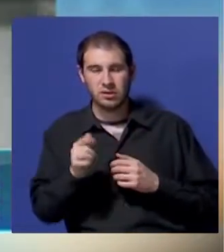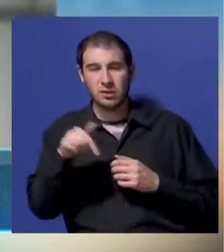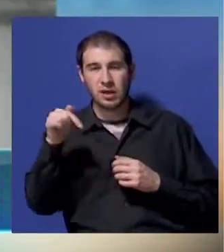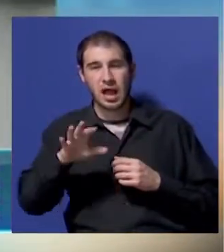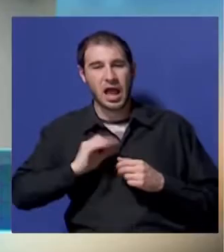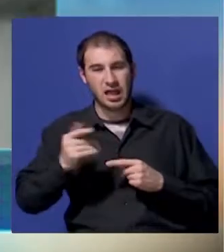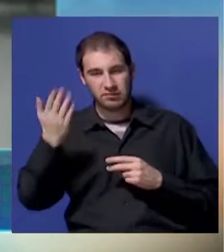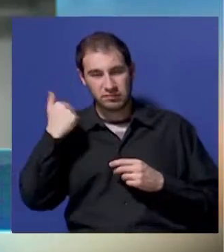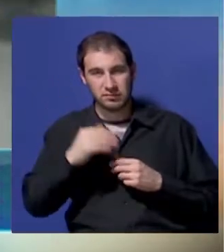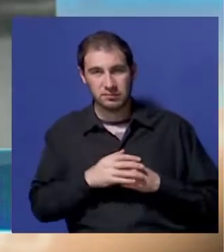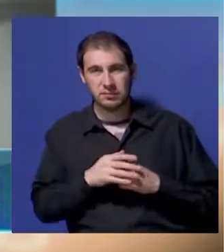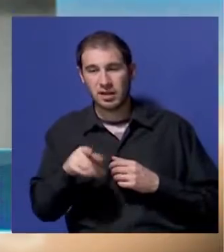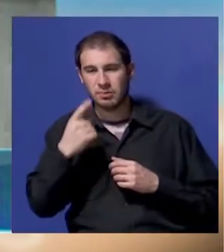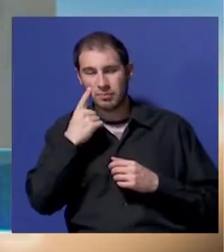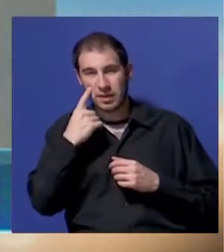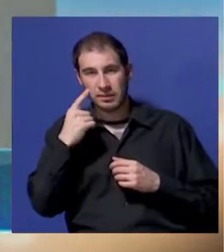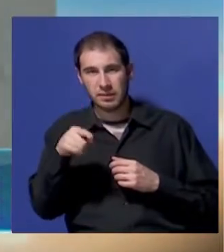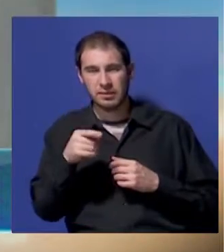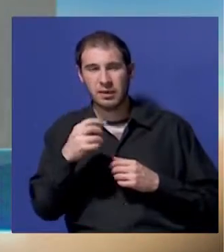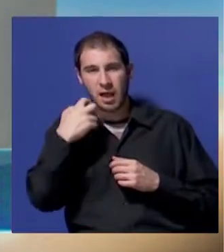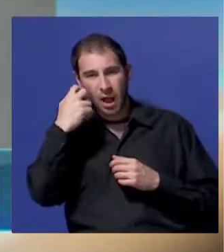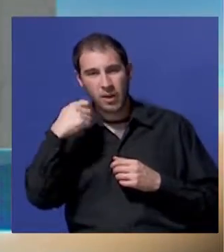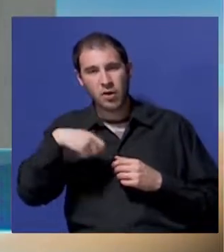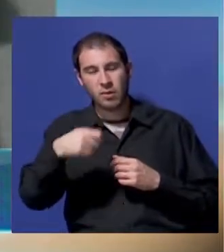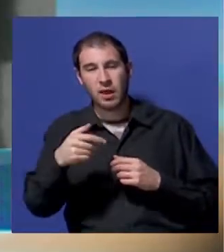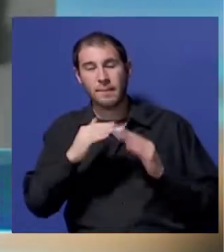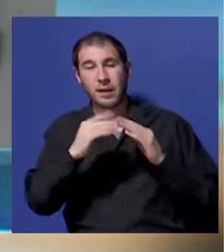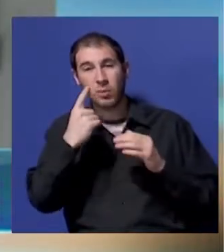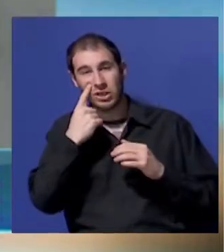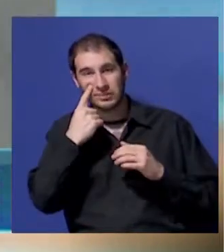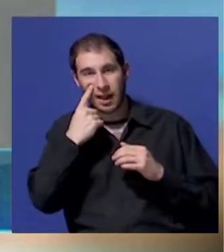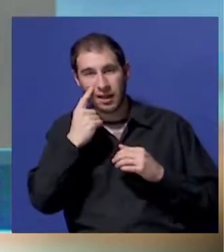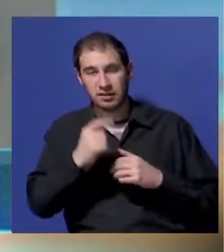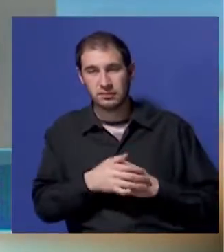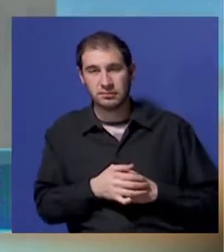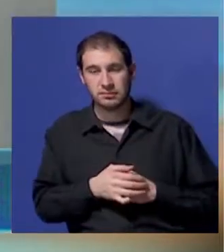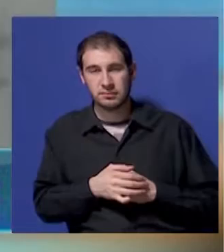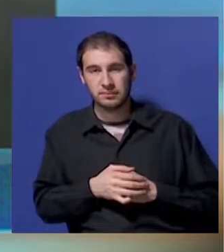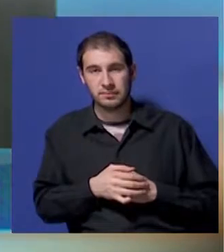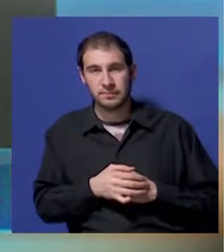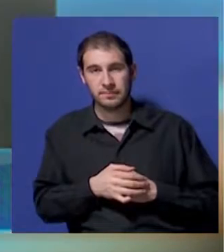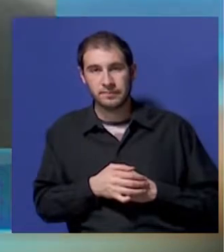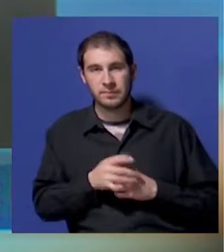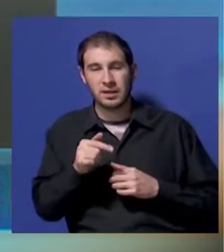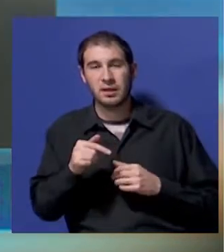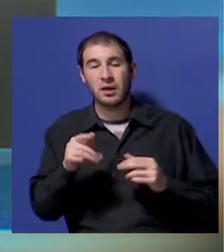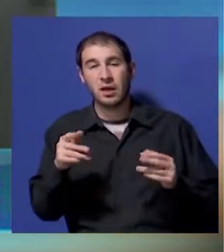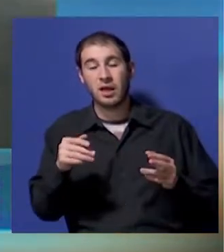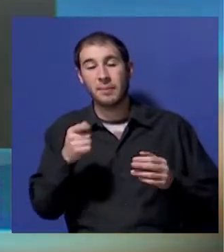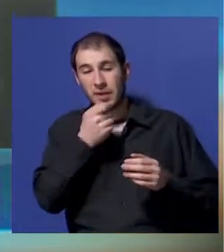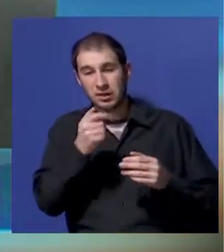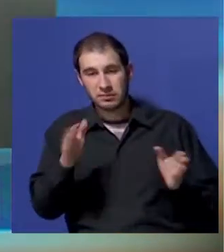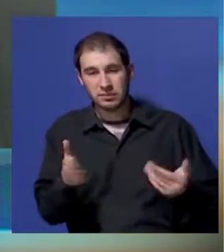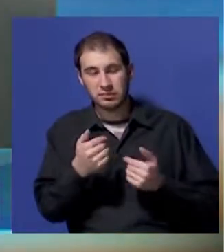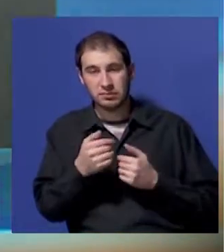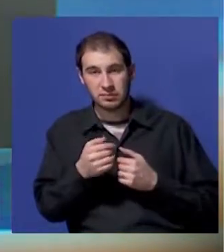atrás. Él vivía como un abuelo jubilado en el barrio municipal, y a partir de una revelación periodística de que